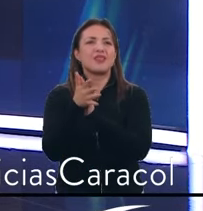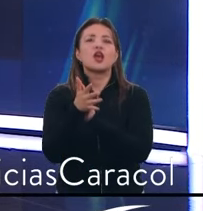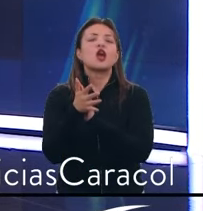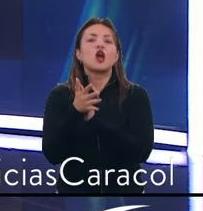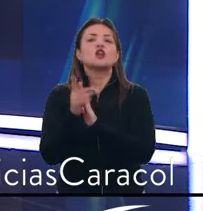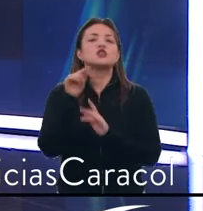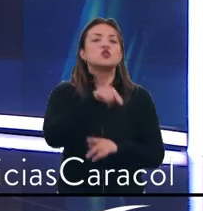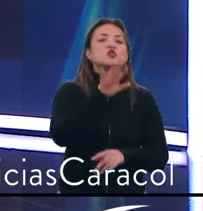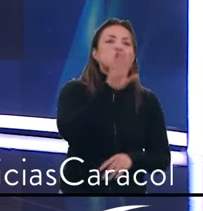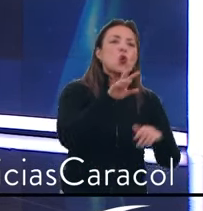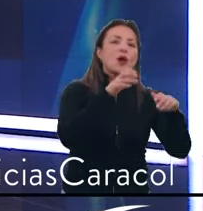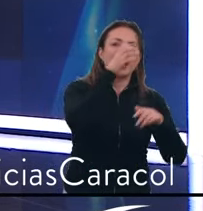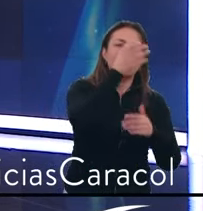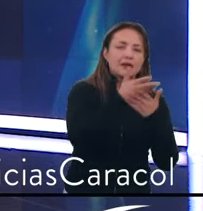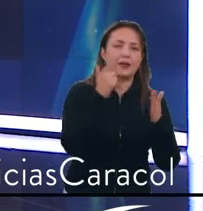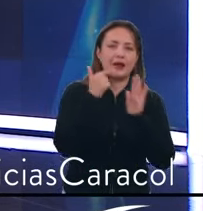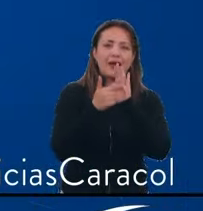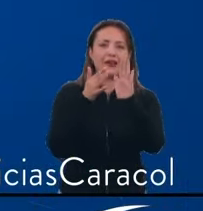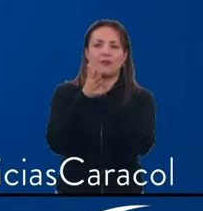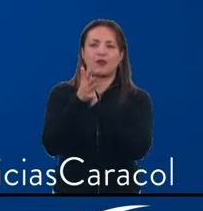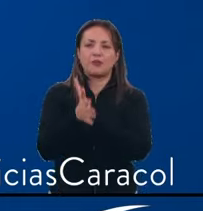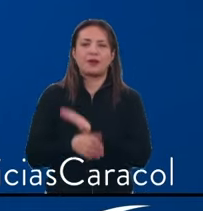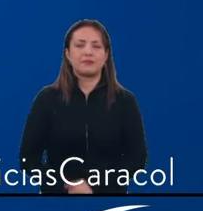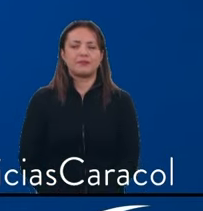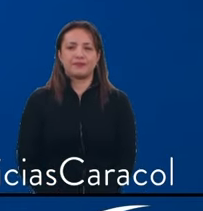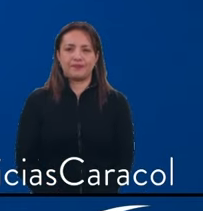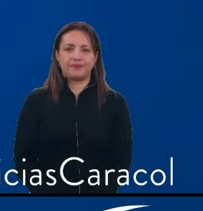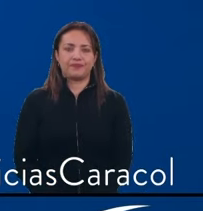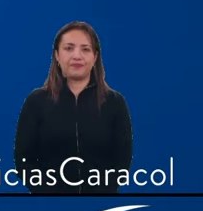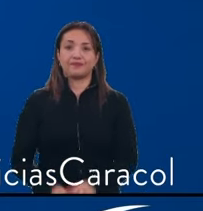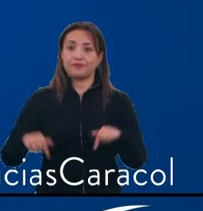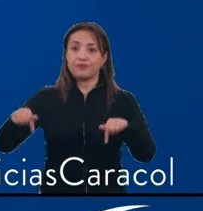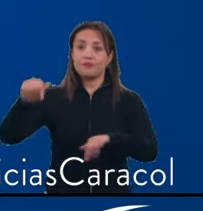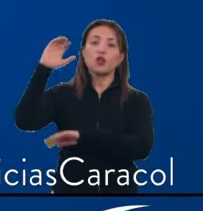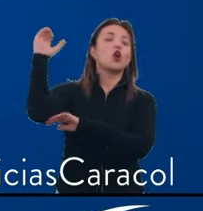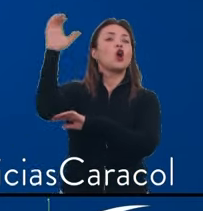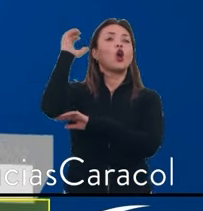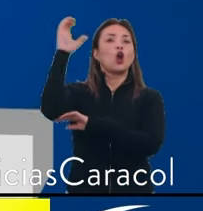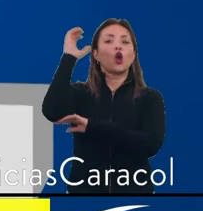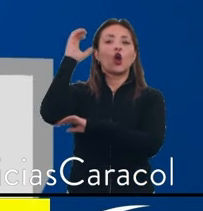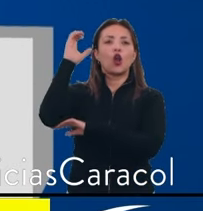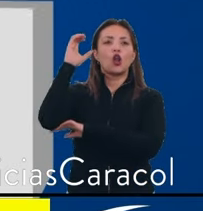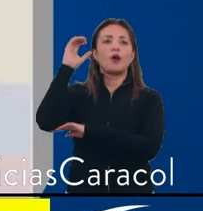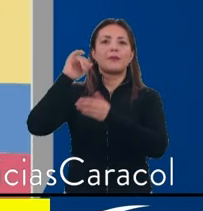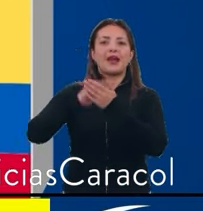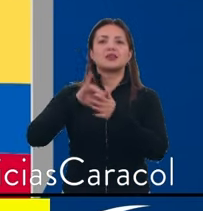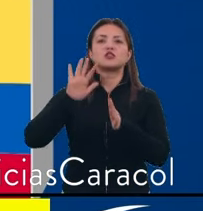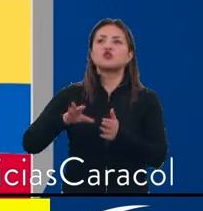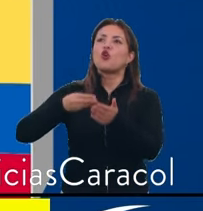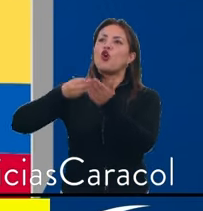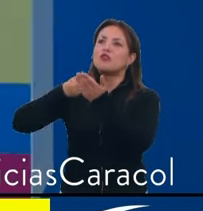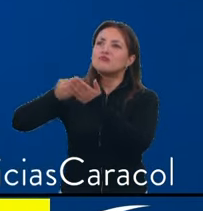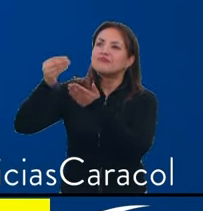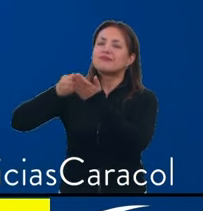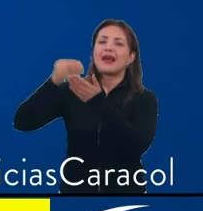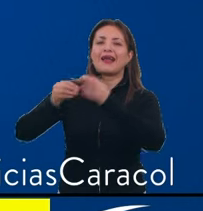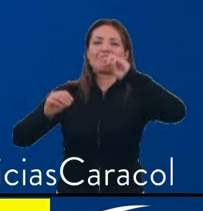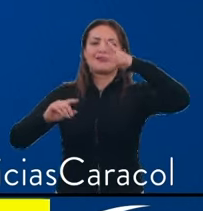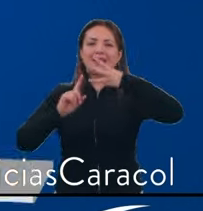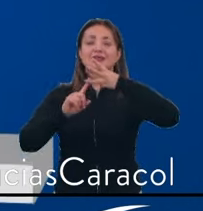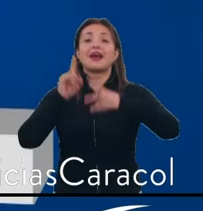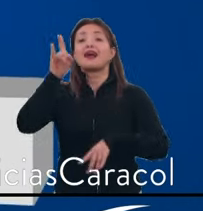ver con los minerales. Veamos el informe. Colombia es hoy por hoy el tercer comprador de bienes de Estados Unidos en Sudamérica, mientras